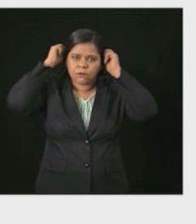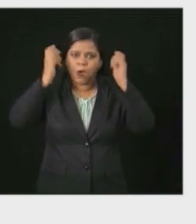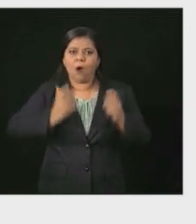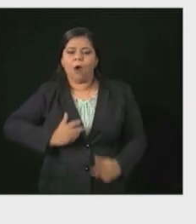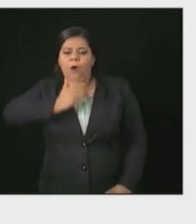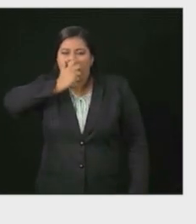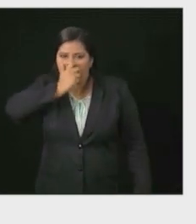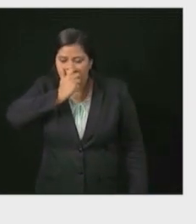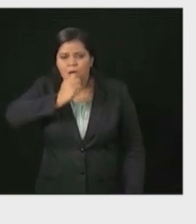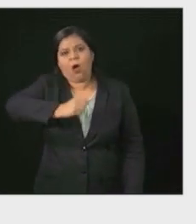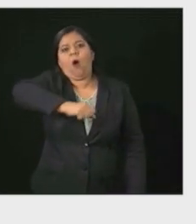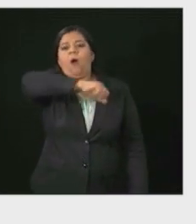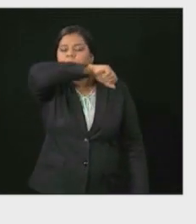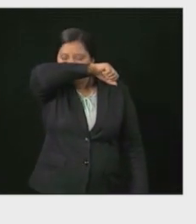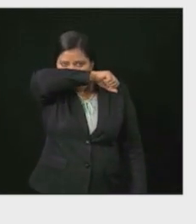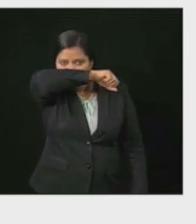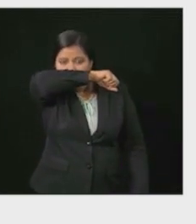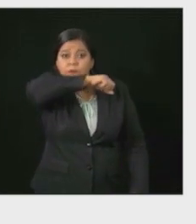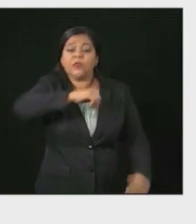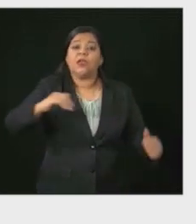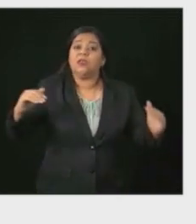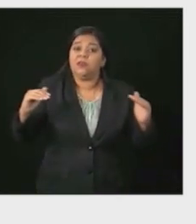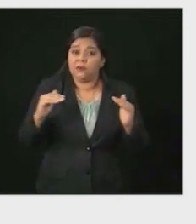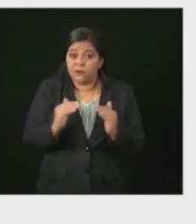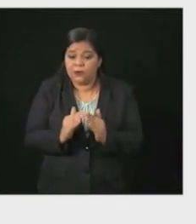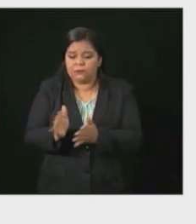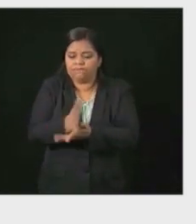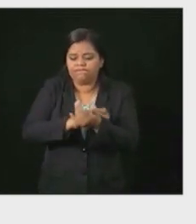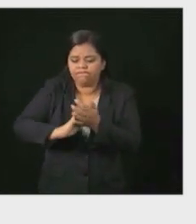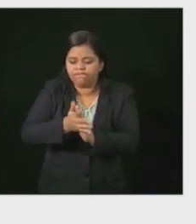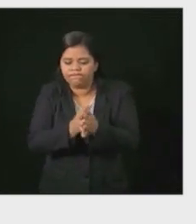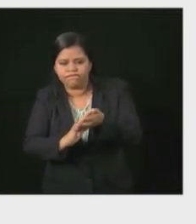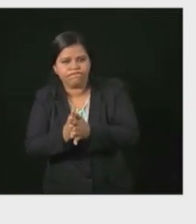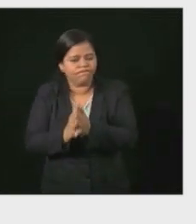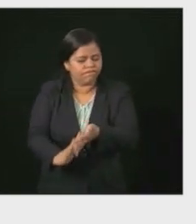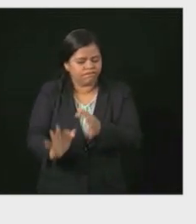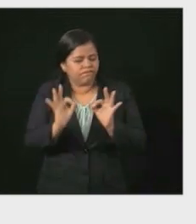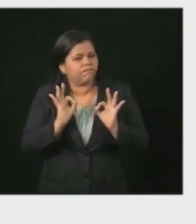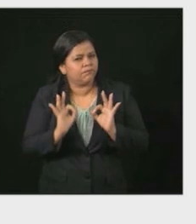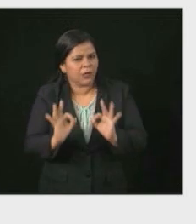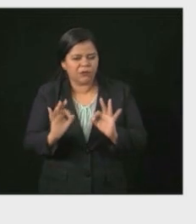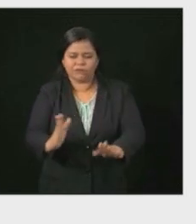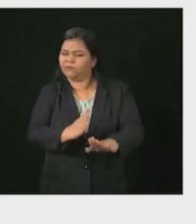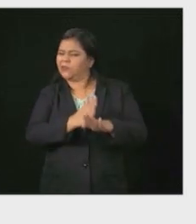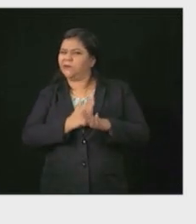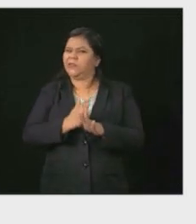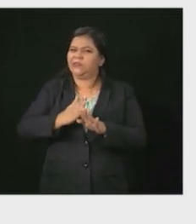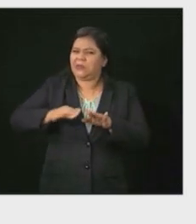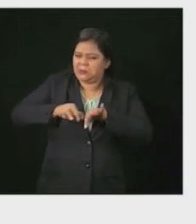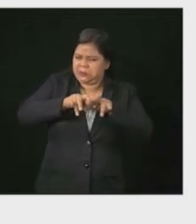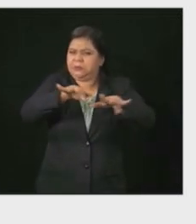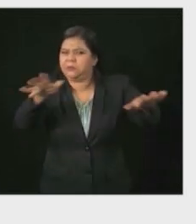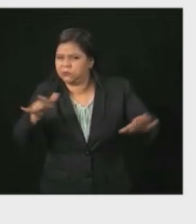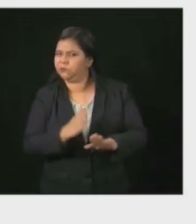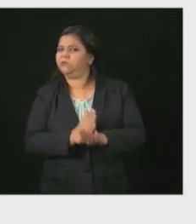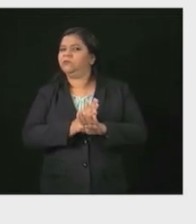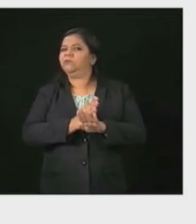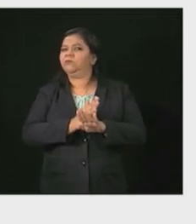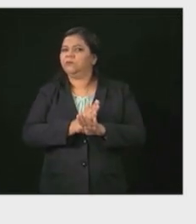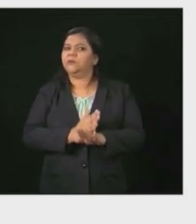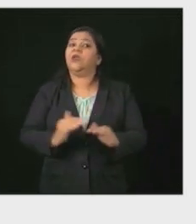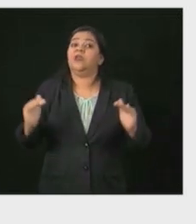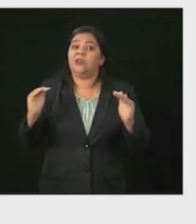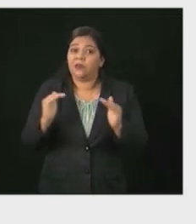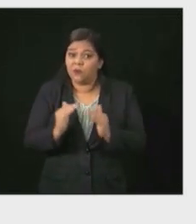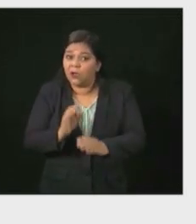usar cubrebocas, pañuelo o flexionar el codo. También lavarse las manos frecuentemente evita la incubación de cualquier